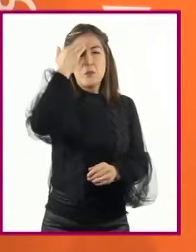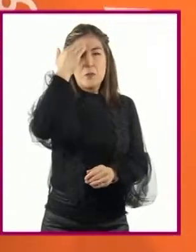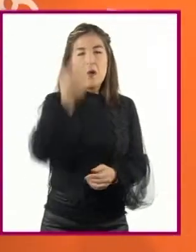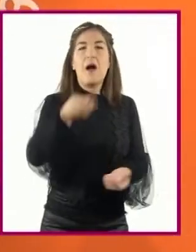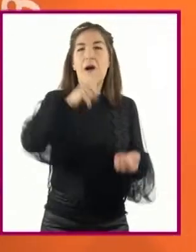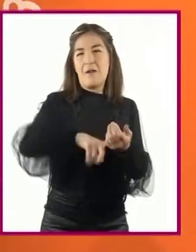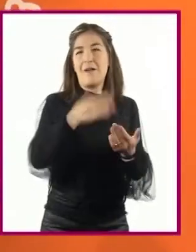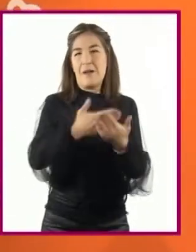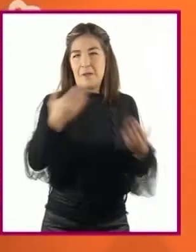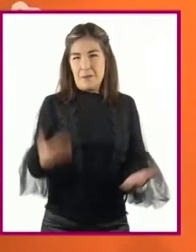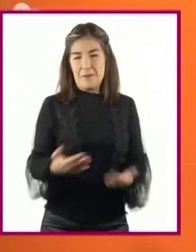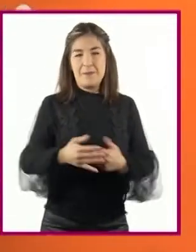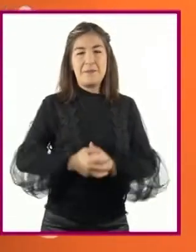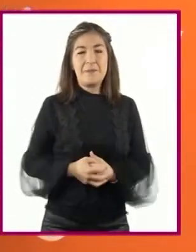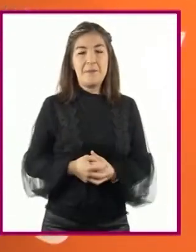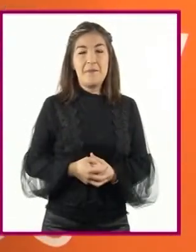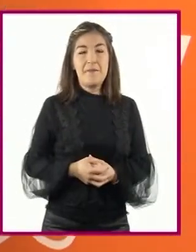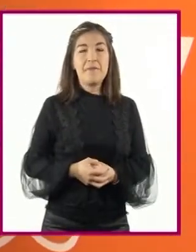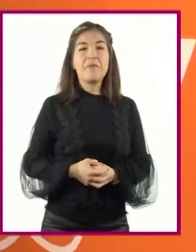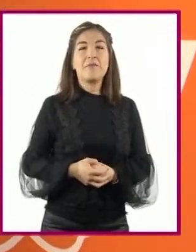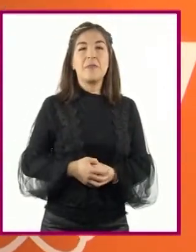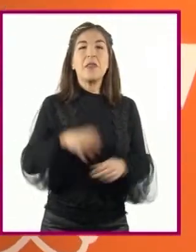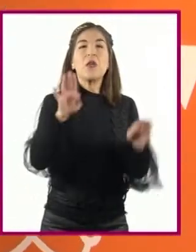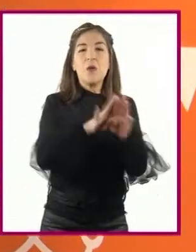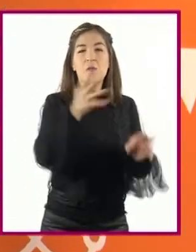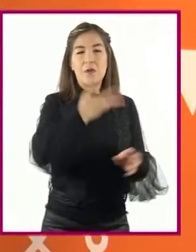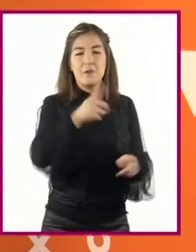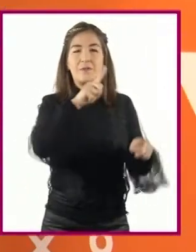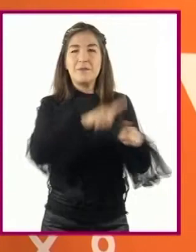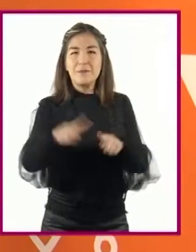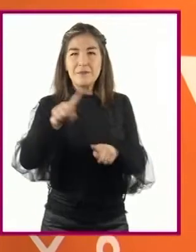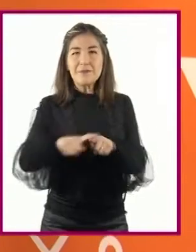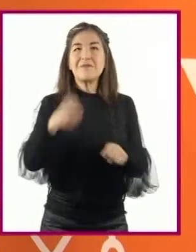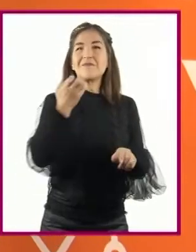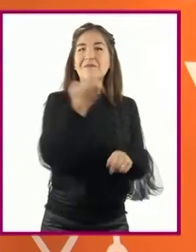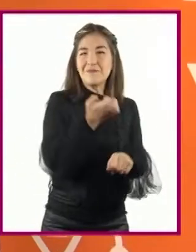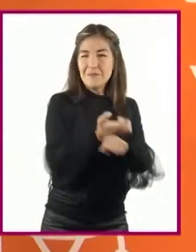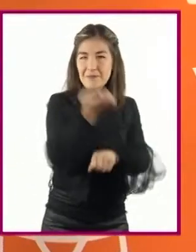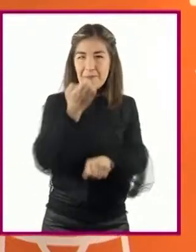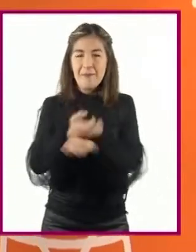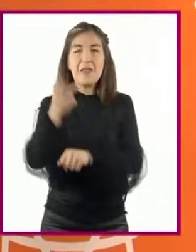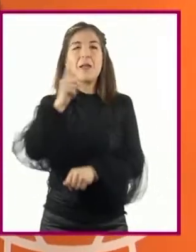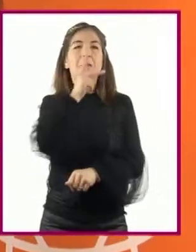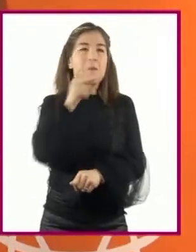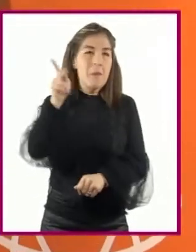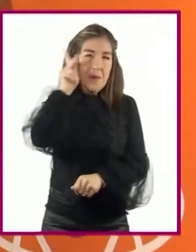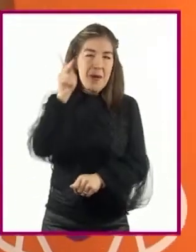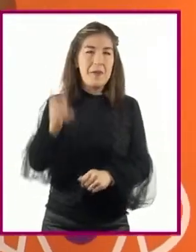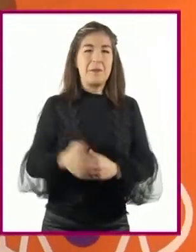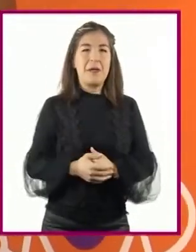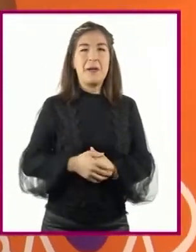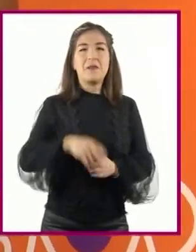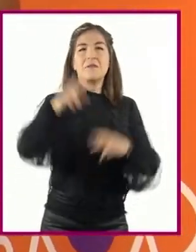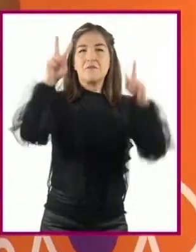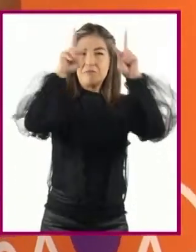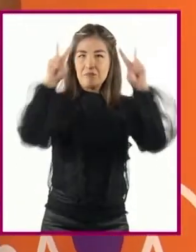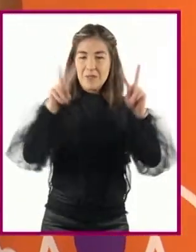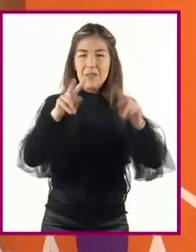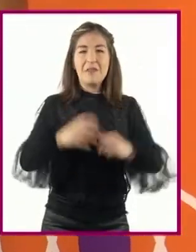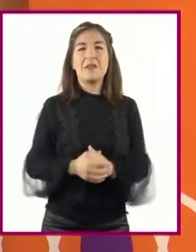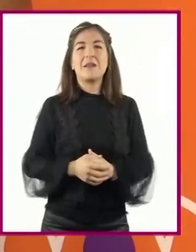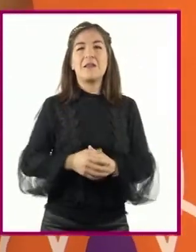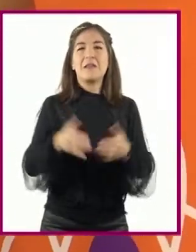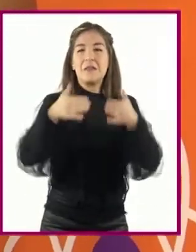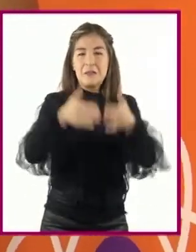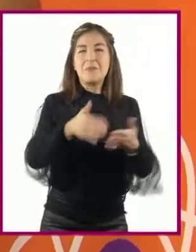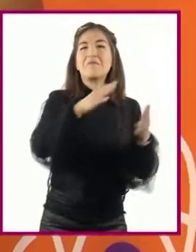la actualidad, pues tenía diversos estados, los estados papales, Venecia,